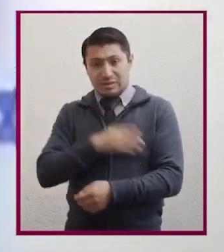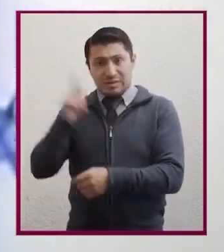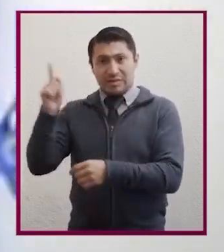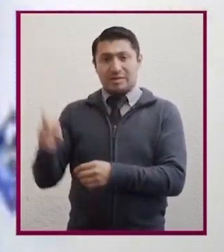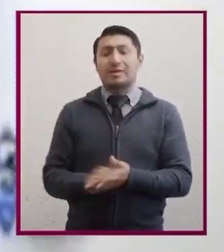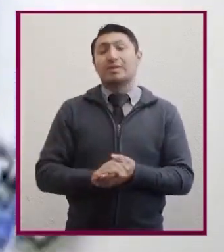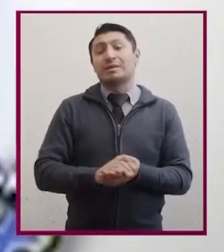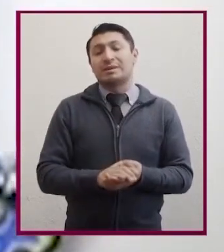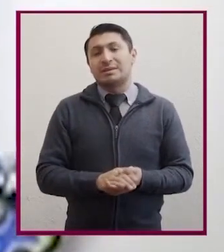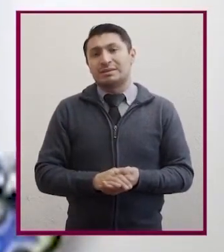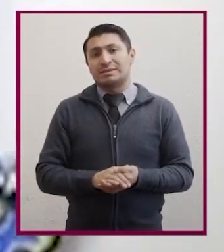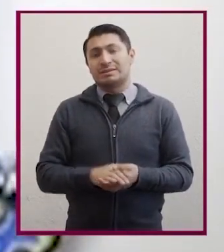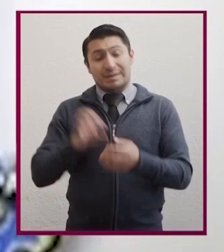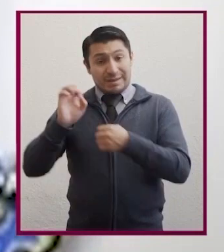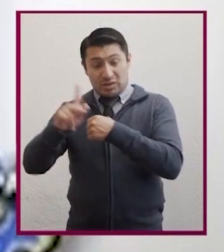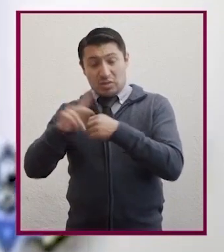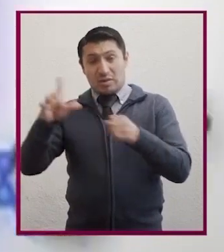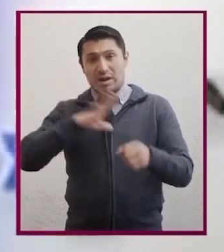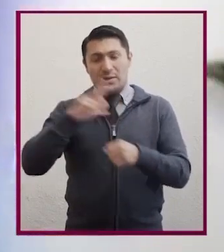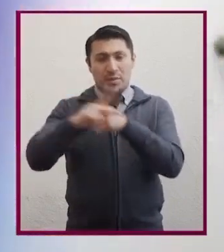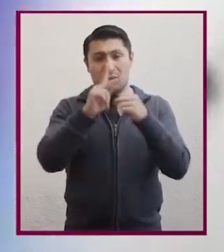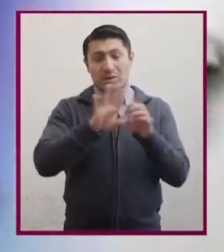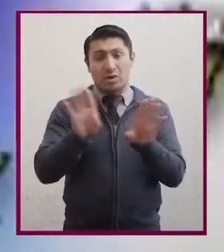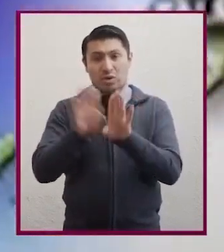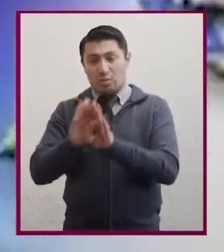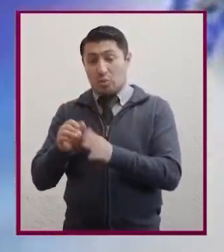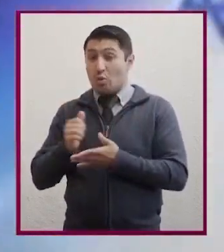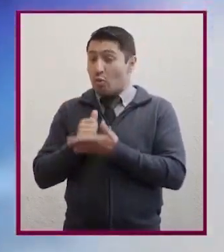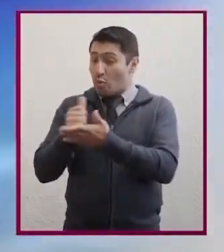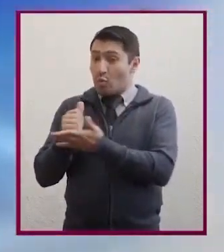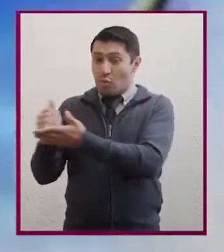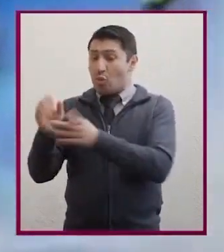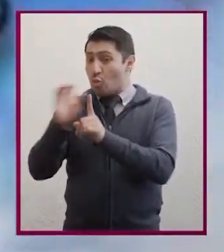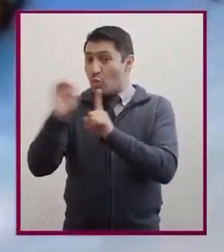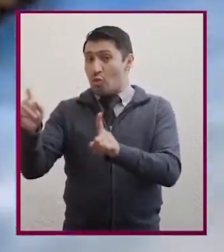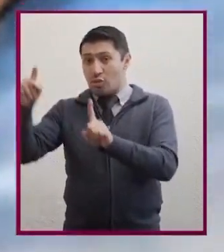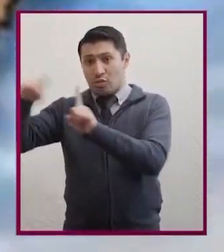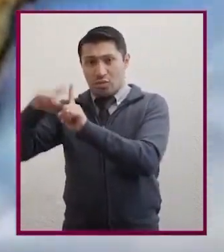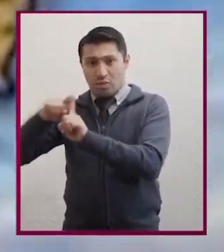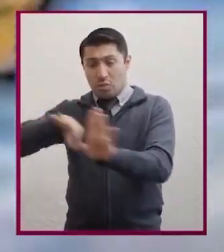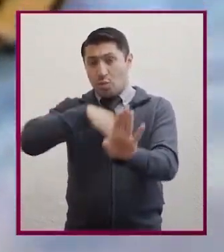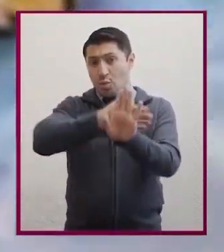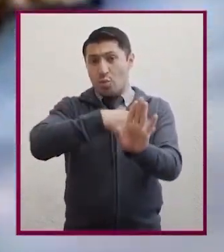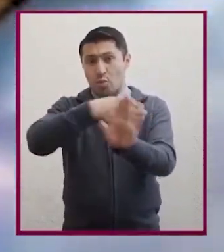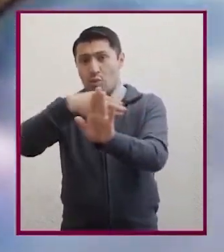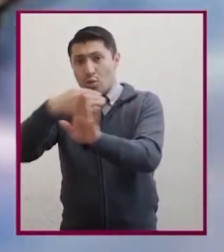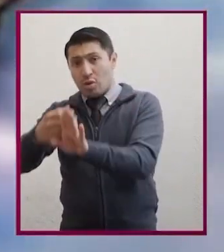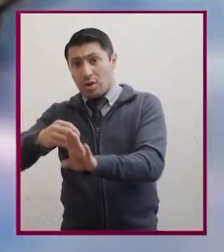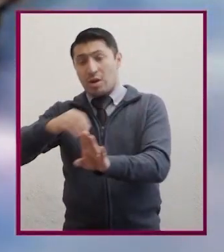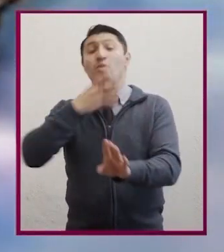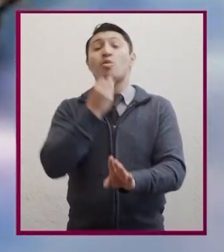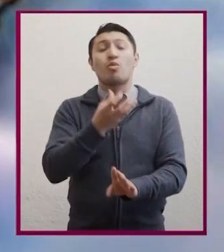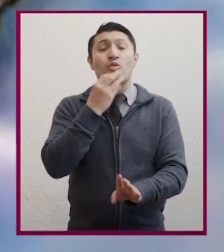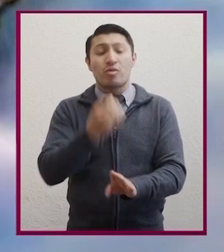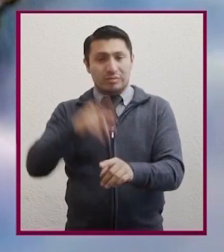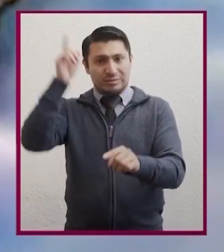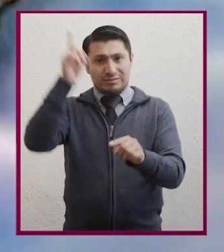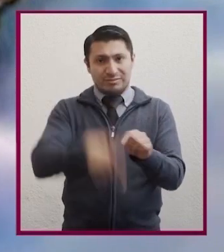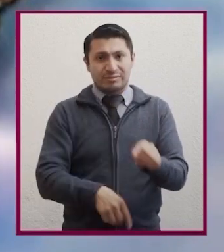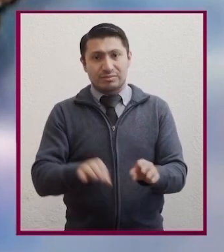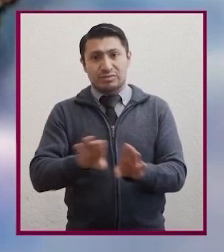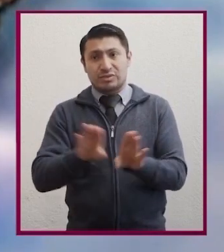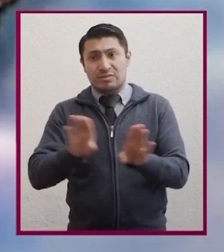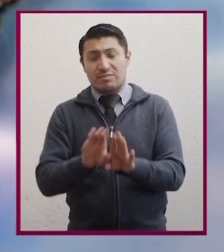Toledo y Barcelona, se organizaron pogromos contra los judíos y ocasionó que las comunidades judías de la península ibérica